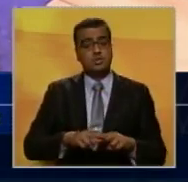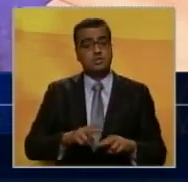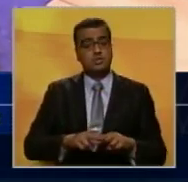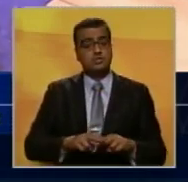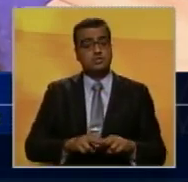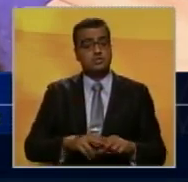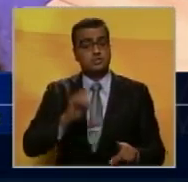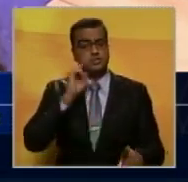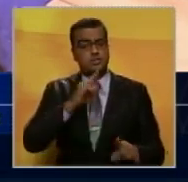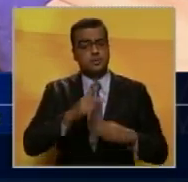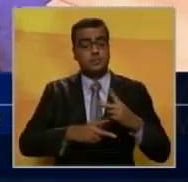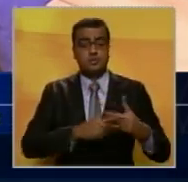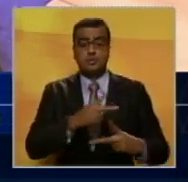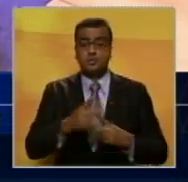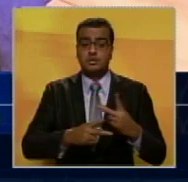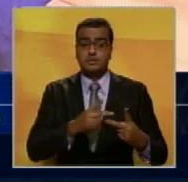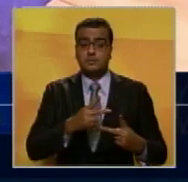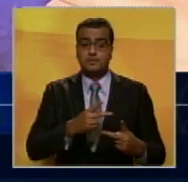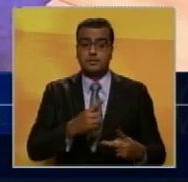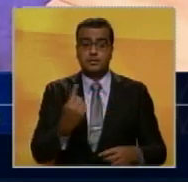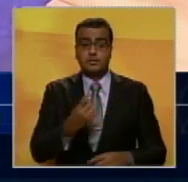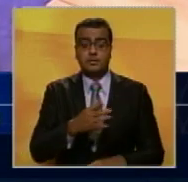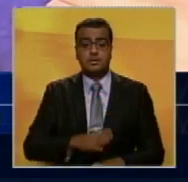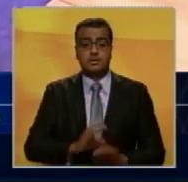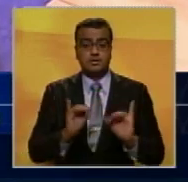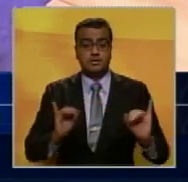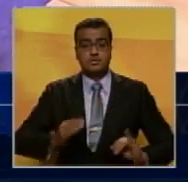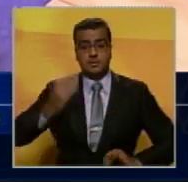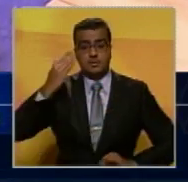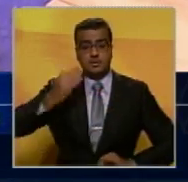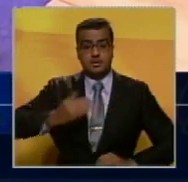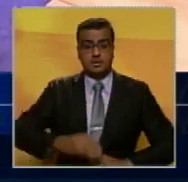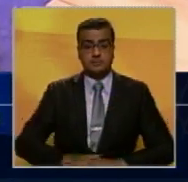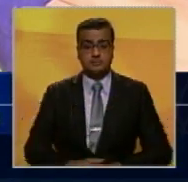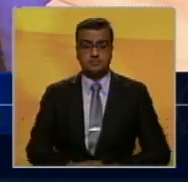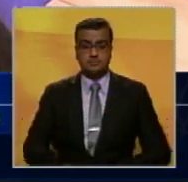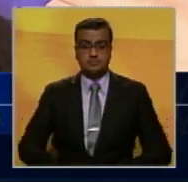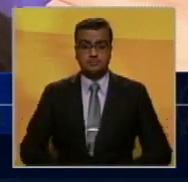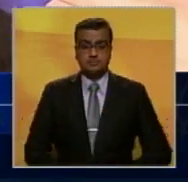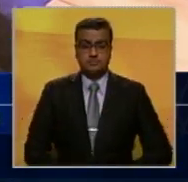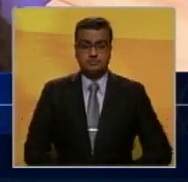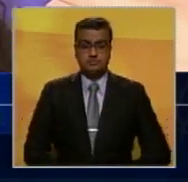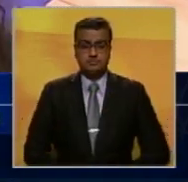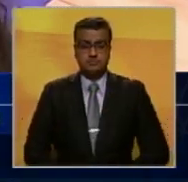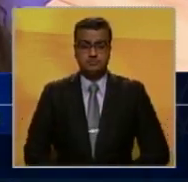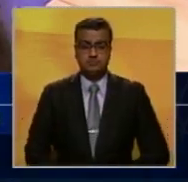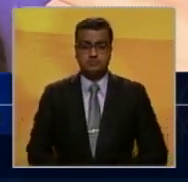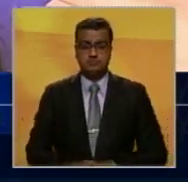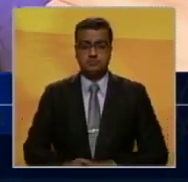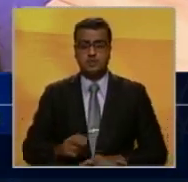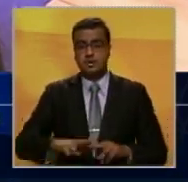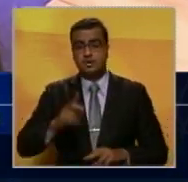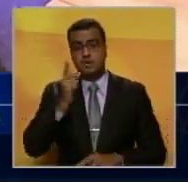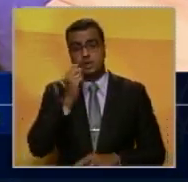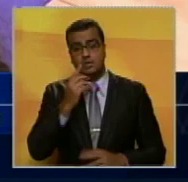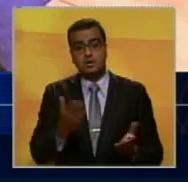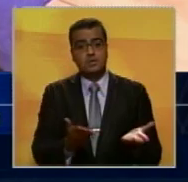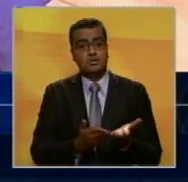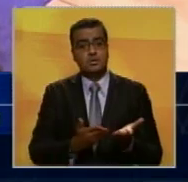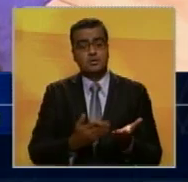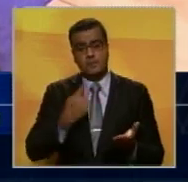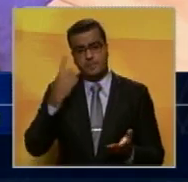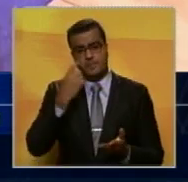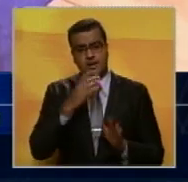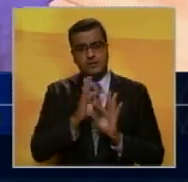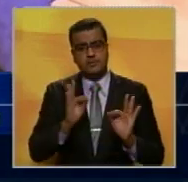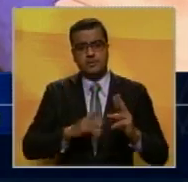político por el mero hecho de estar dentro de unas instalaciones militares. O sea, si hay niños, hay un colegio, yo no creo que sea la